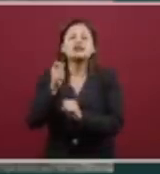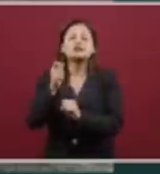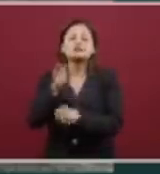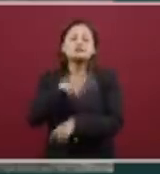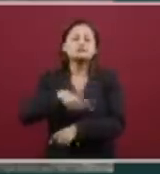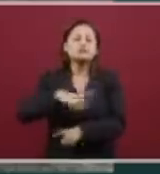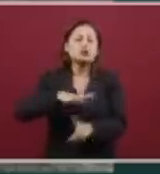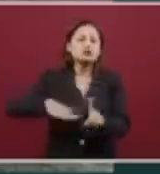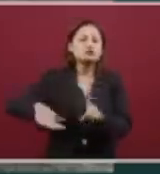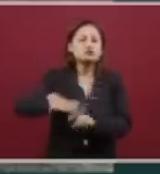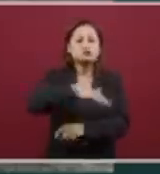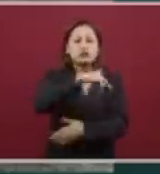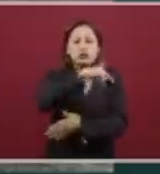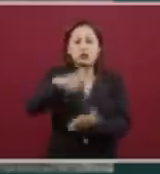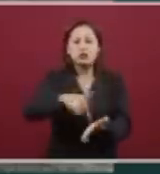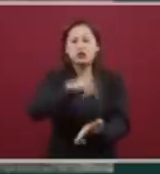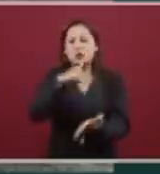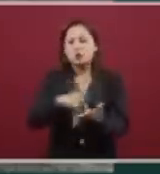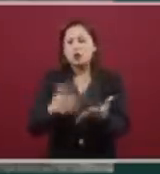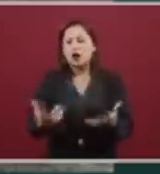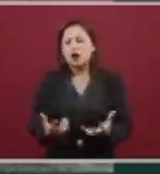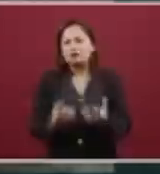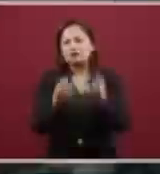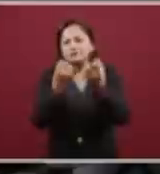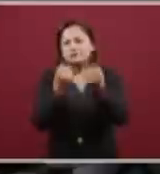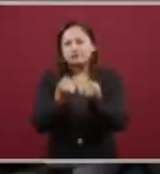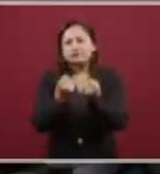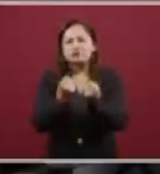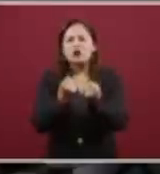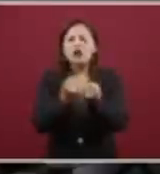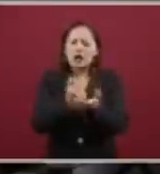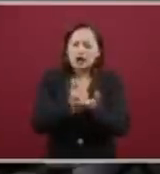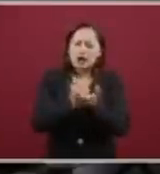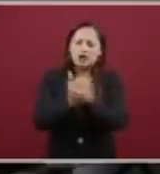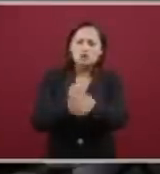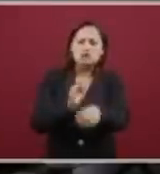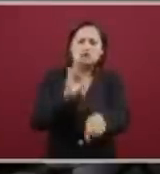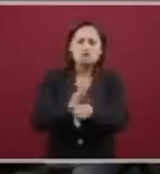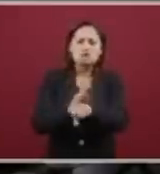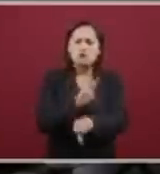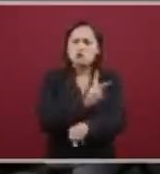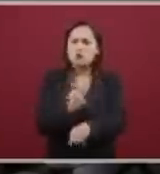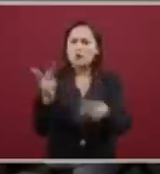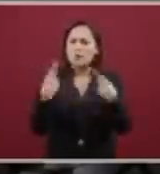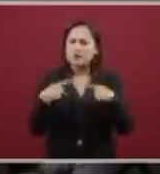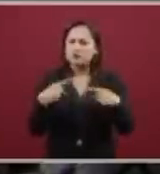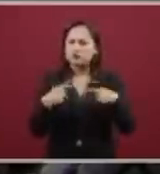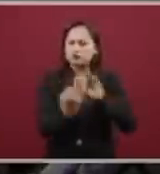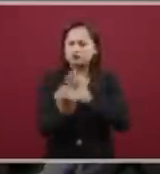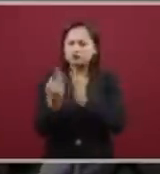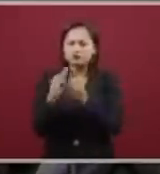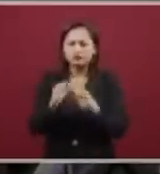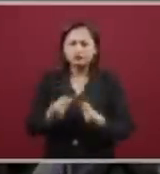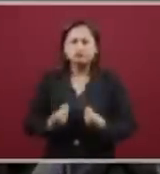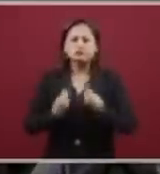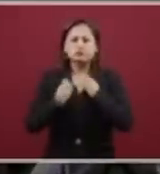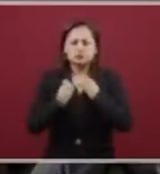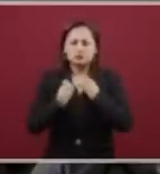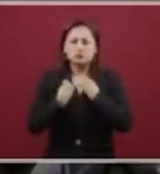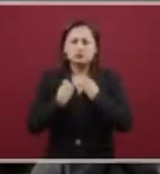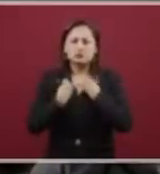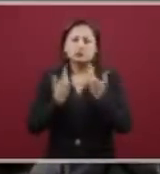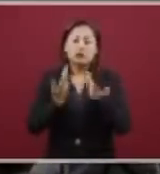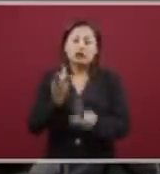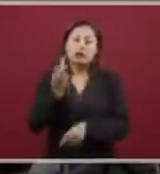zona en beneficio de toda la población del valle pero principalmente en beneficio de la población más vulnerable